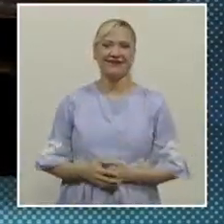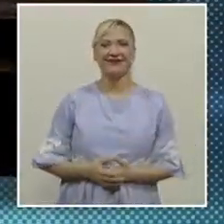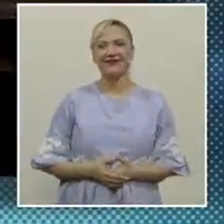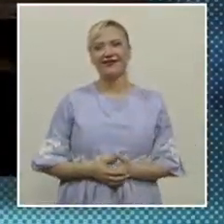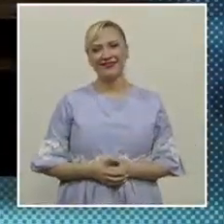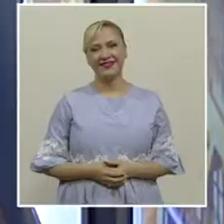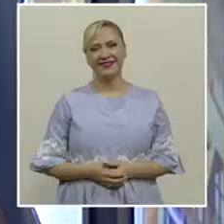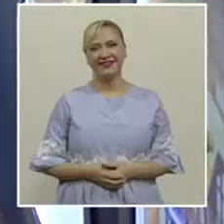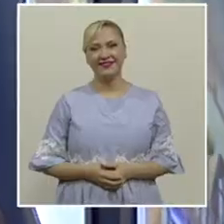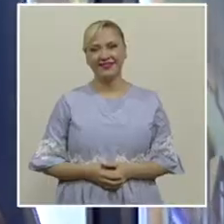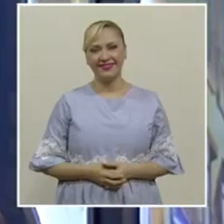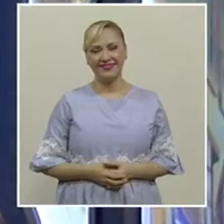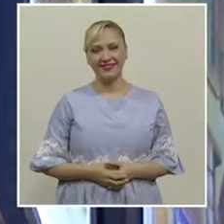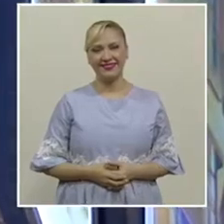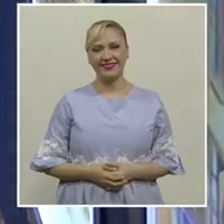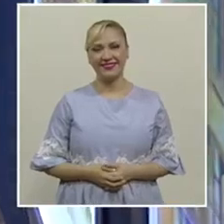Daza.